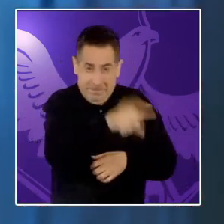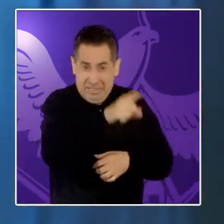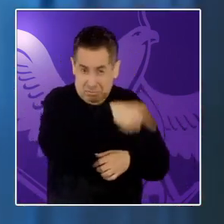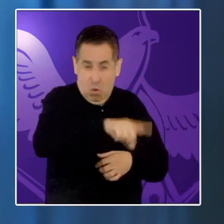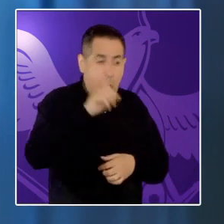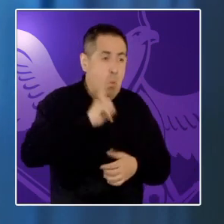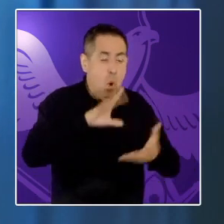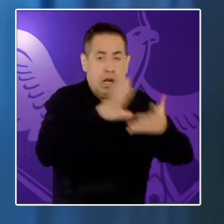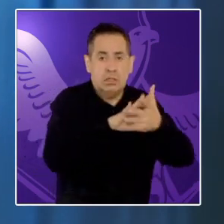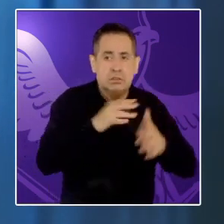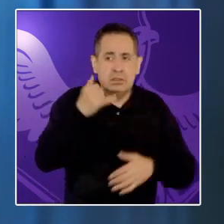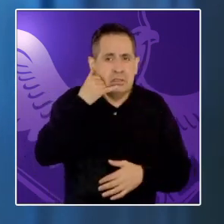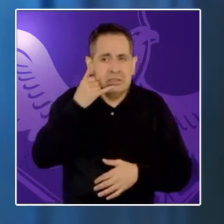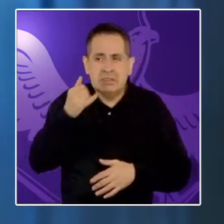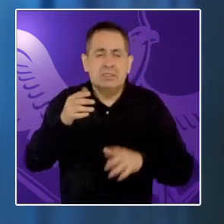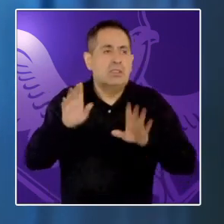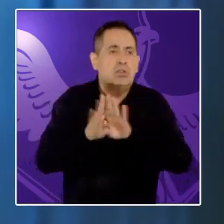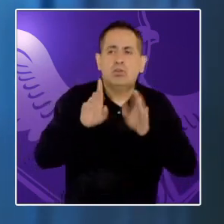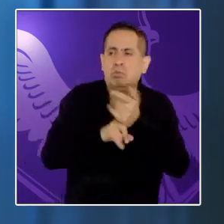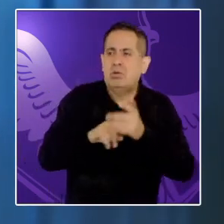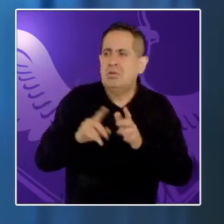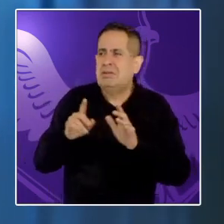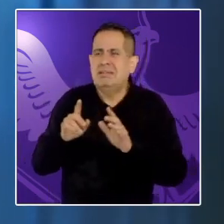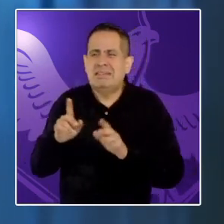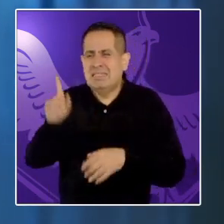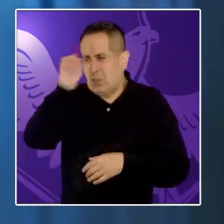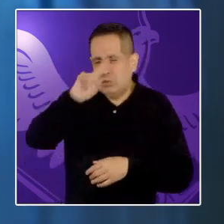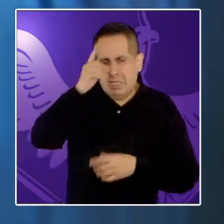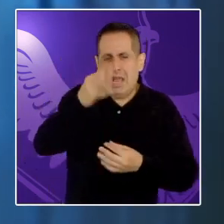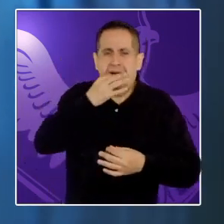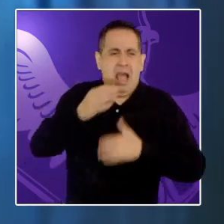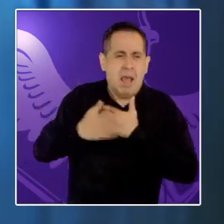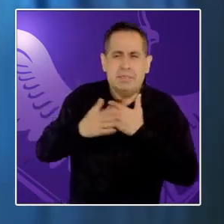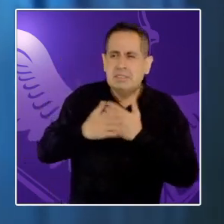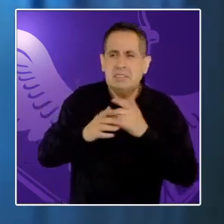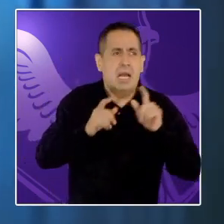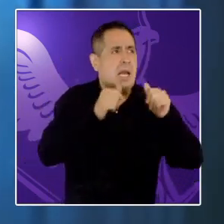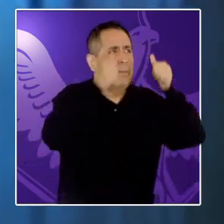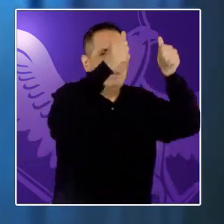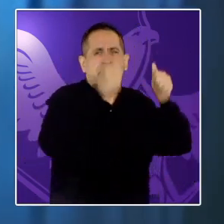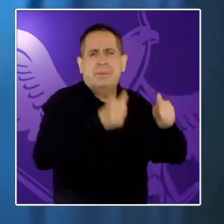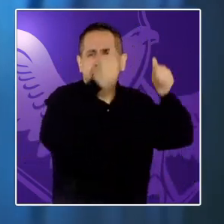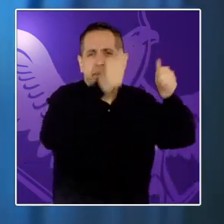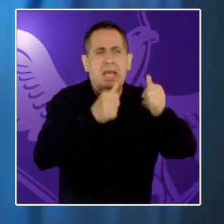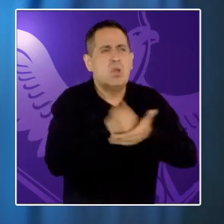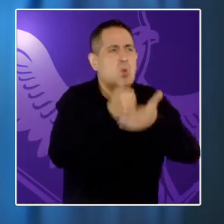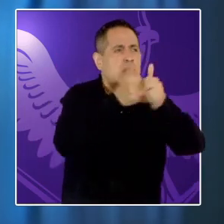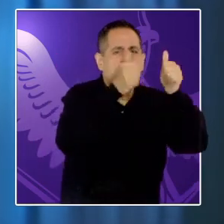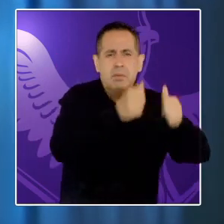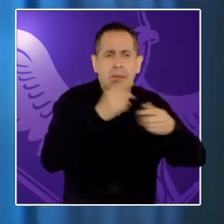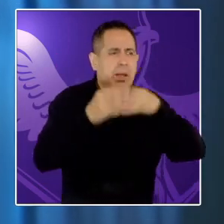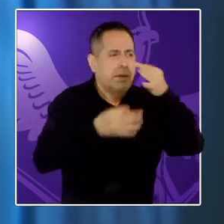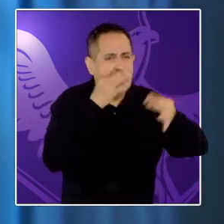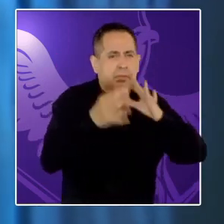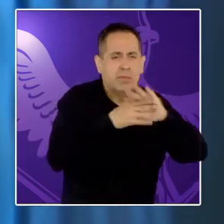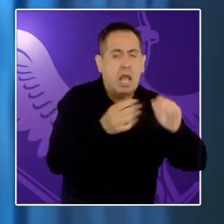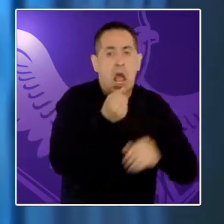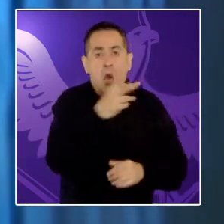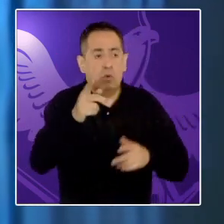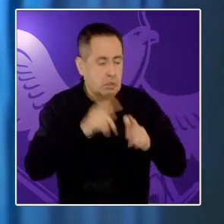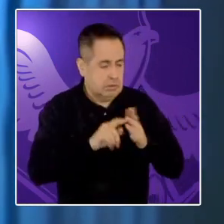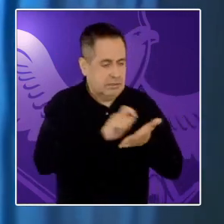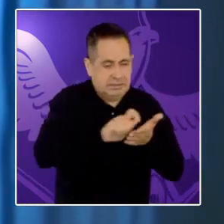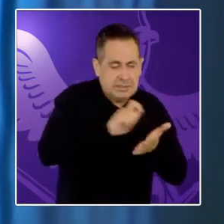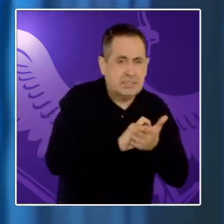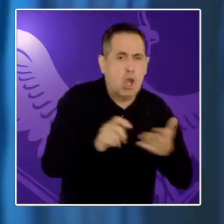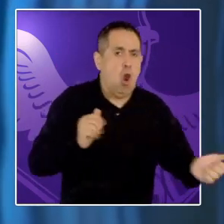y contacto que son las propias presas a veces las que cuelgan los anuncios, los mensajes, los consejos, las normativas en los pasillos. Algunas de